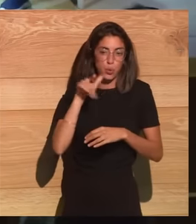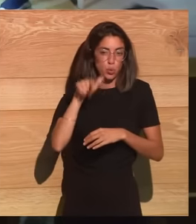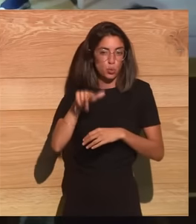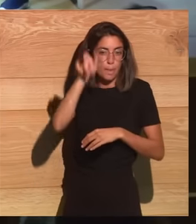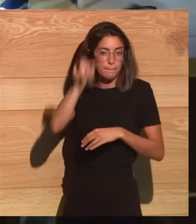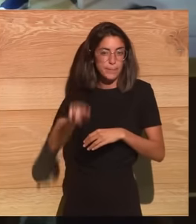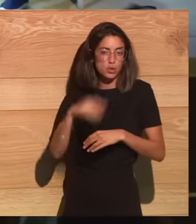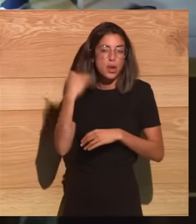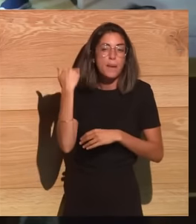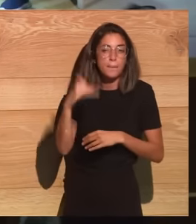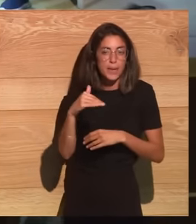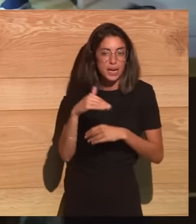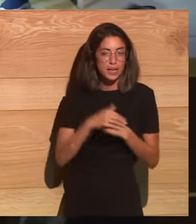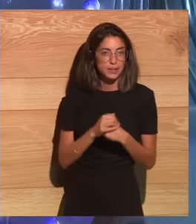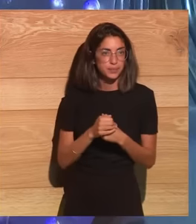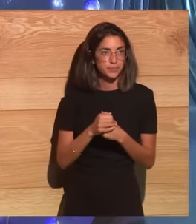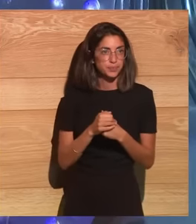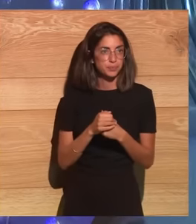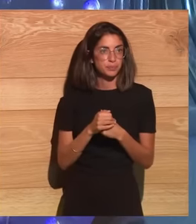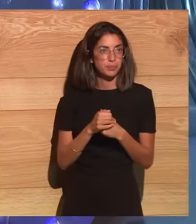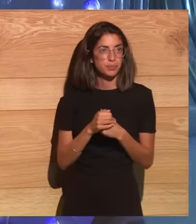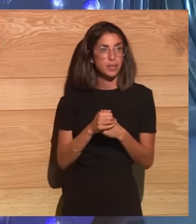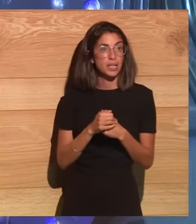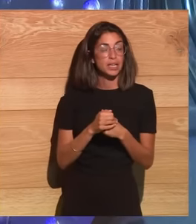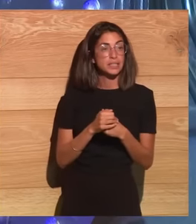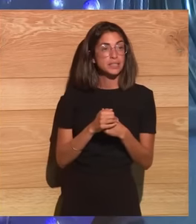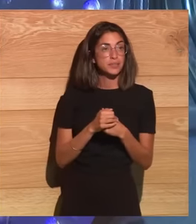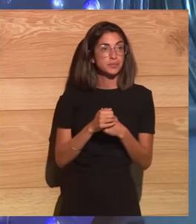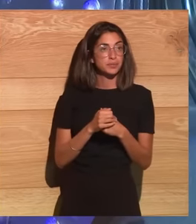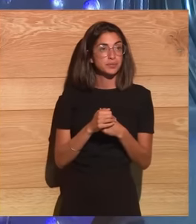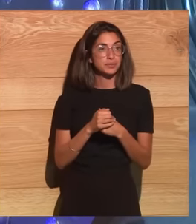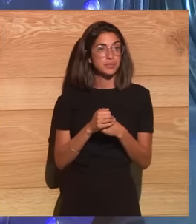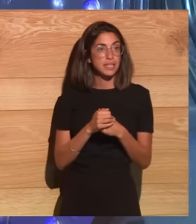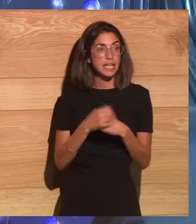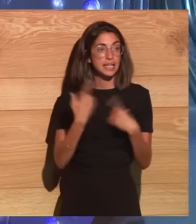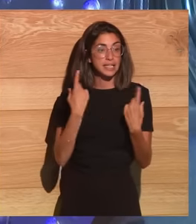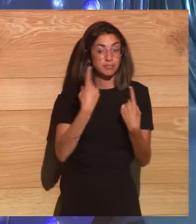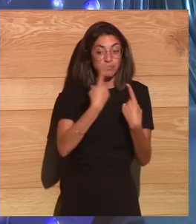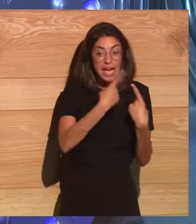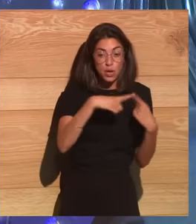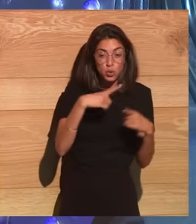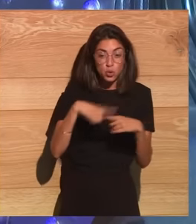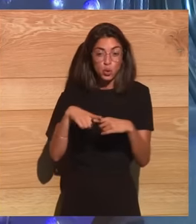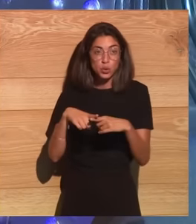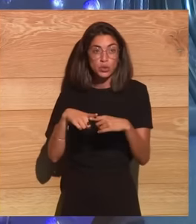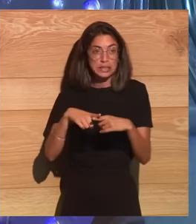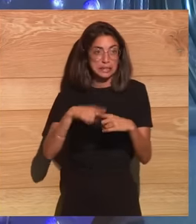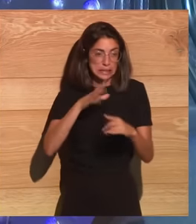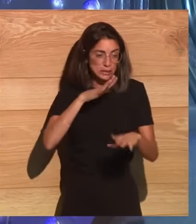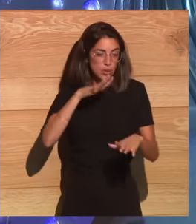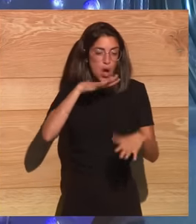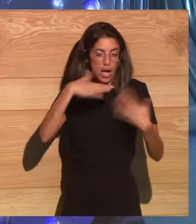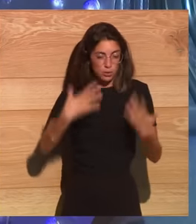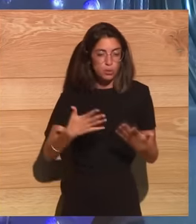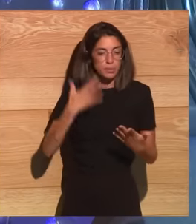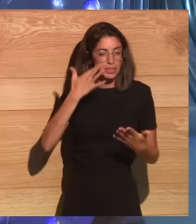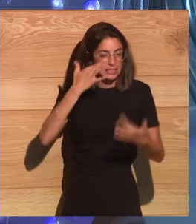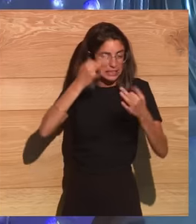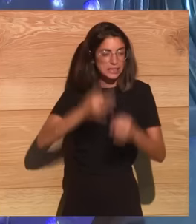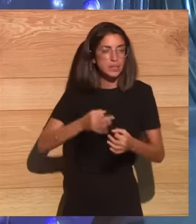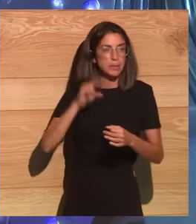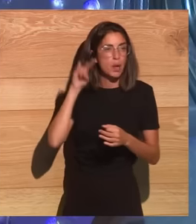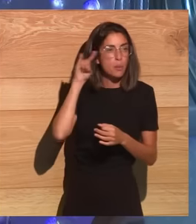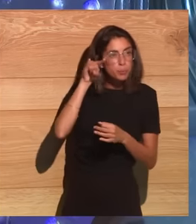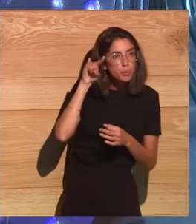verdad, careta que nos quitamos hoy. Lo que de verdad es punky hoy en día y es lo que tú